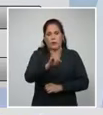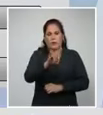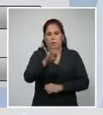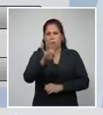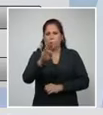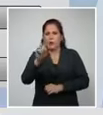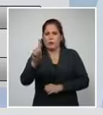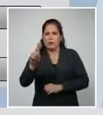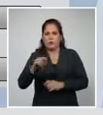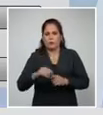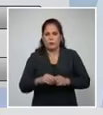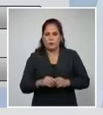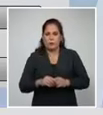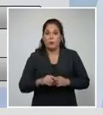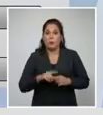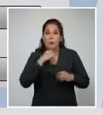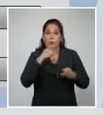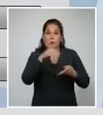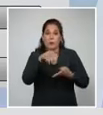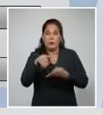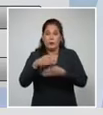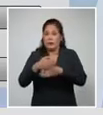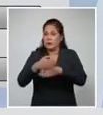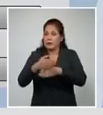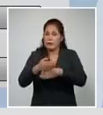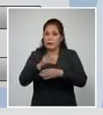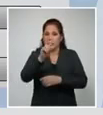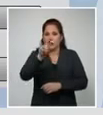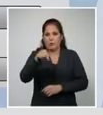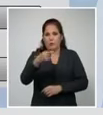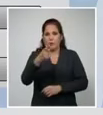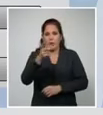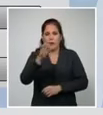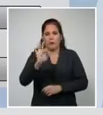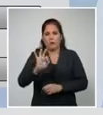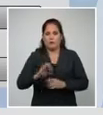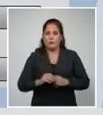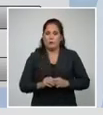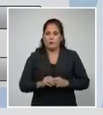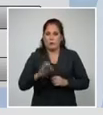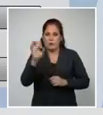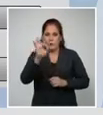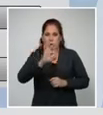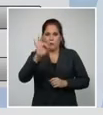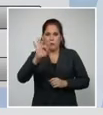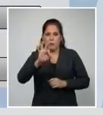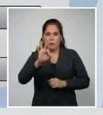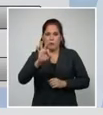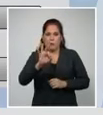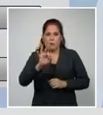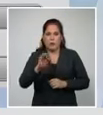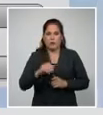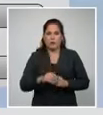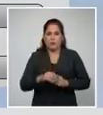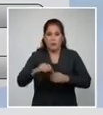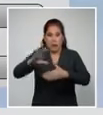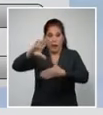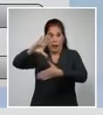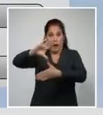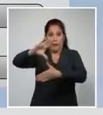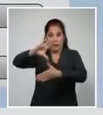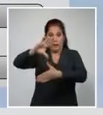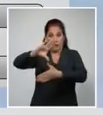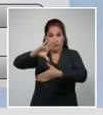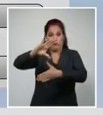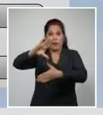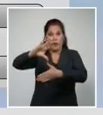2.854.941, una letalidad, como ya había dicho, de 2,18%. Las Américas, la región de las